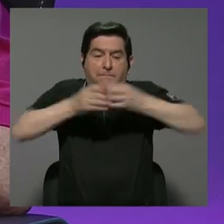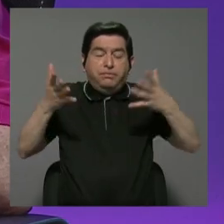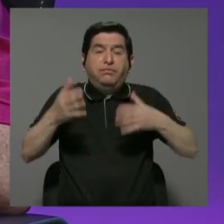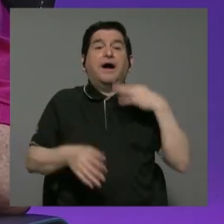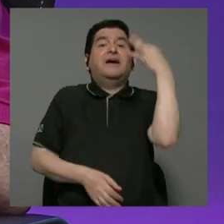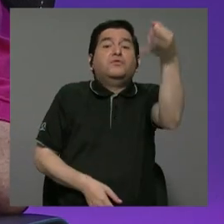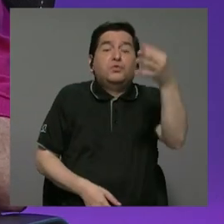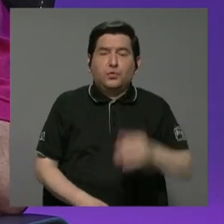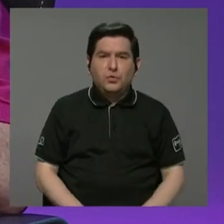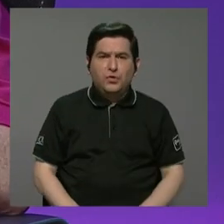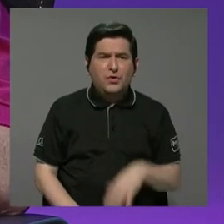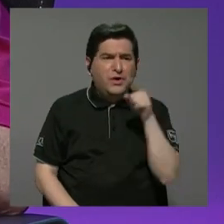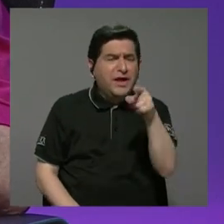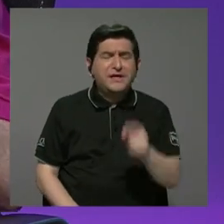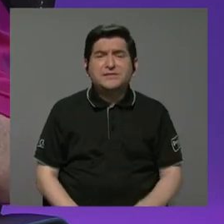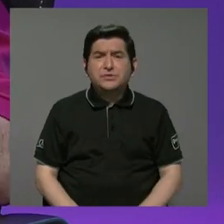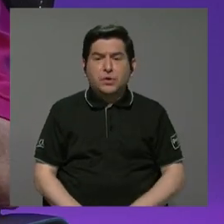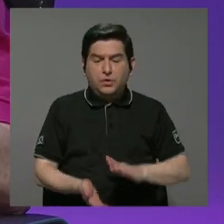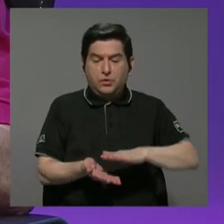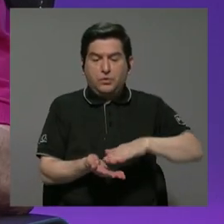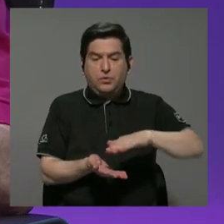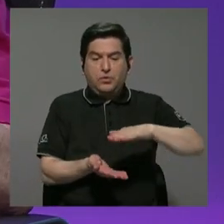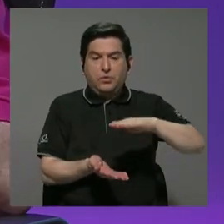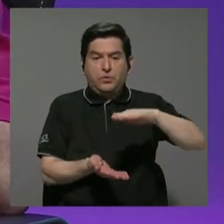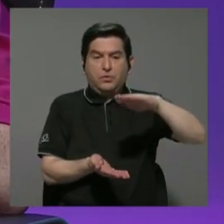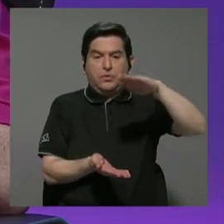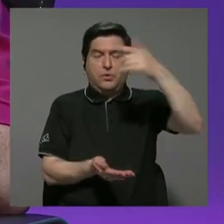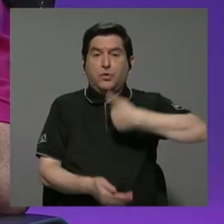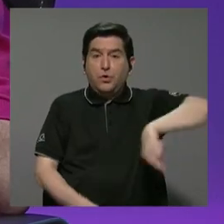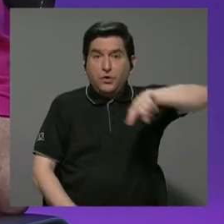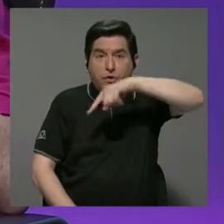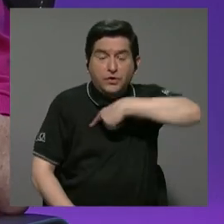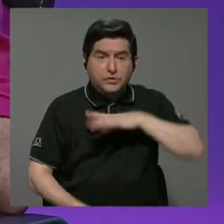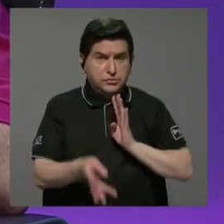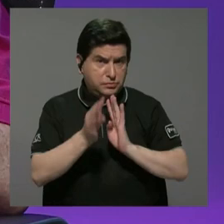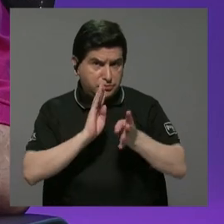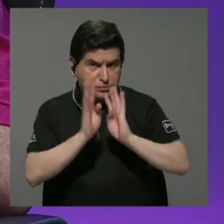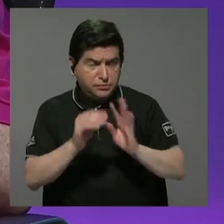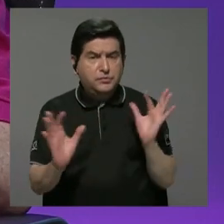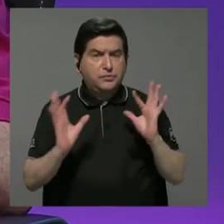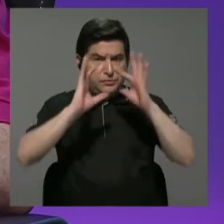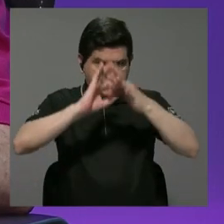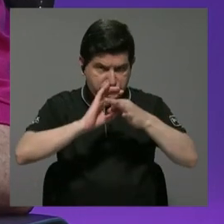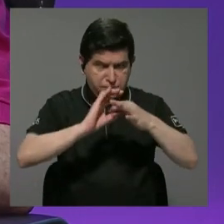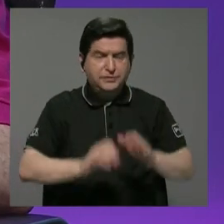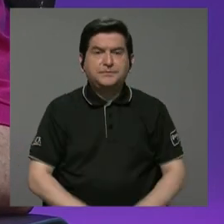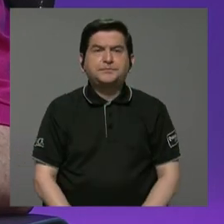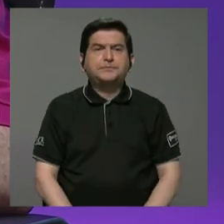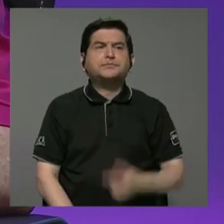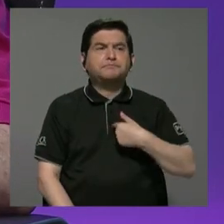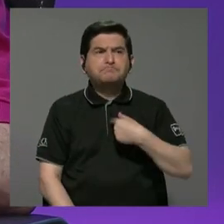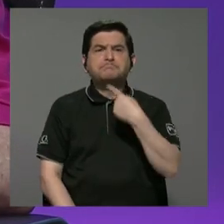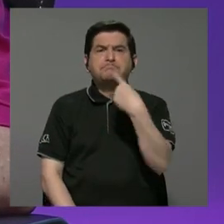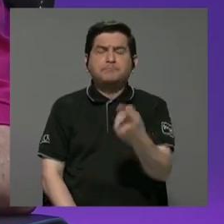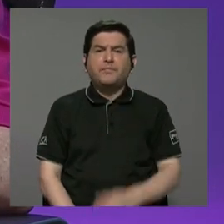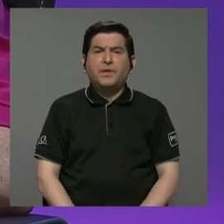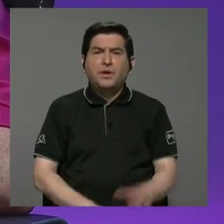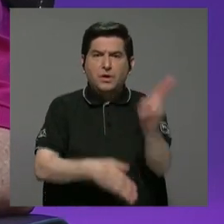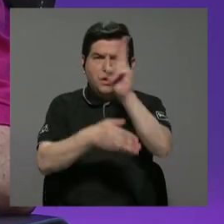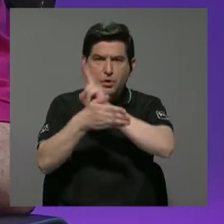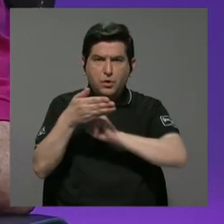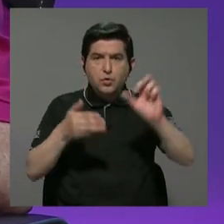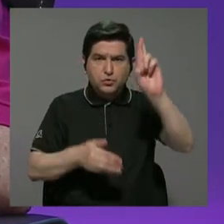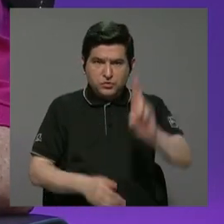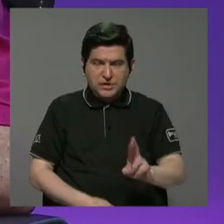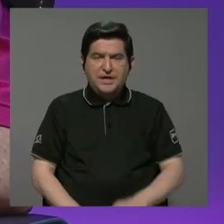viene creciendo hace rato, y nosotros hemos estado hablando a propósito. Y tengo que decirlo, la Universidad de Costa